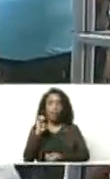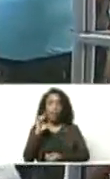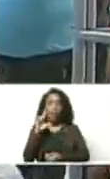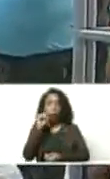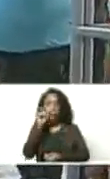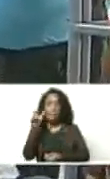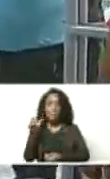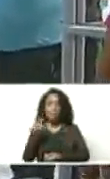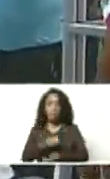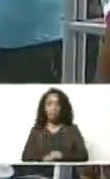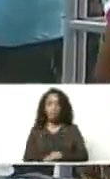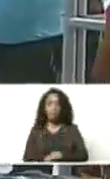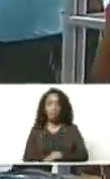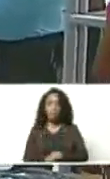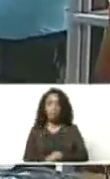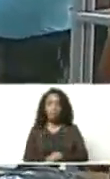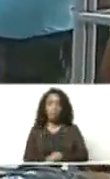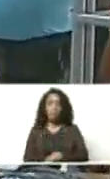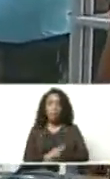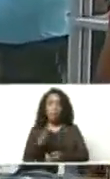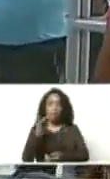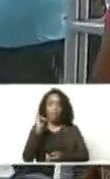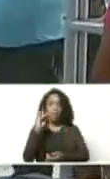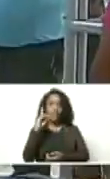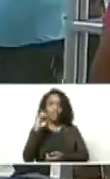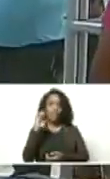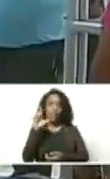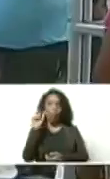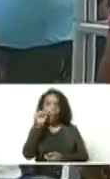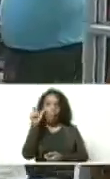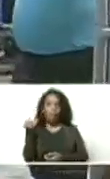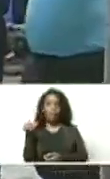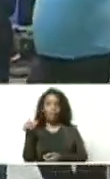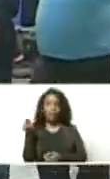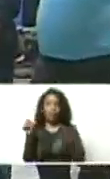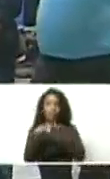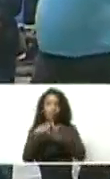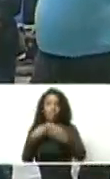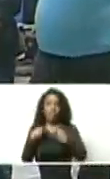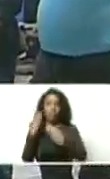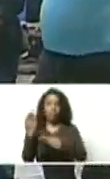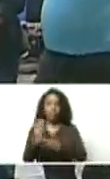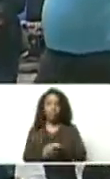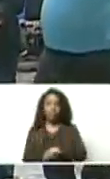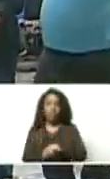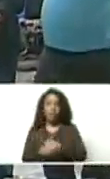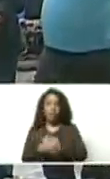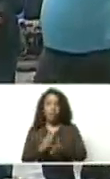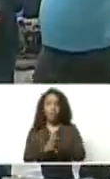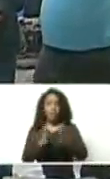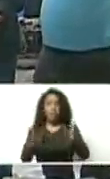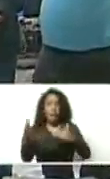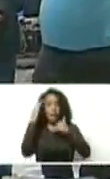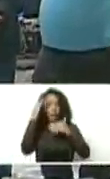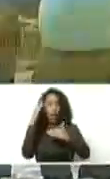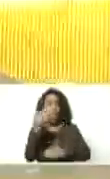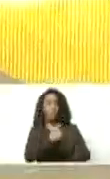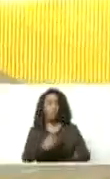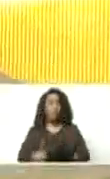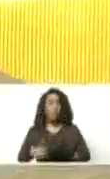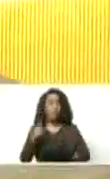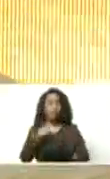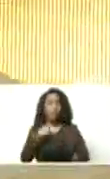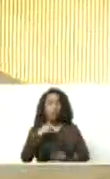Fidel Barona. Fidel, ¿de dónde eres tú? ¿Dónde vives? Un gran saludo, presidente. ¿Dónde vives? Vengo del barrio